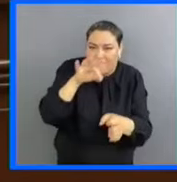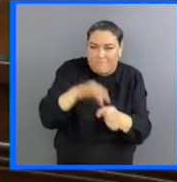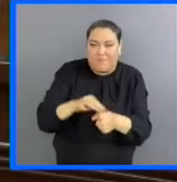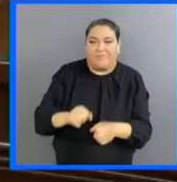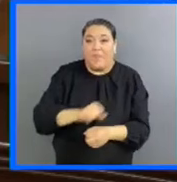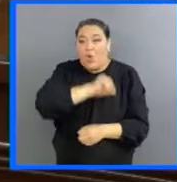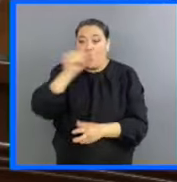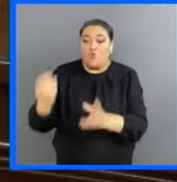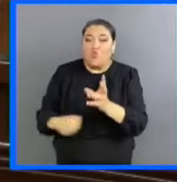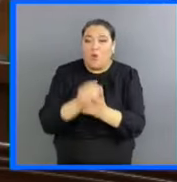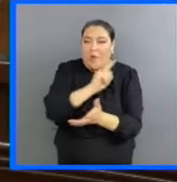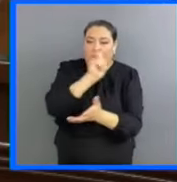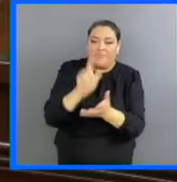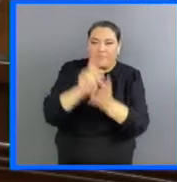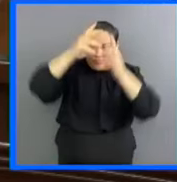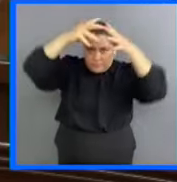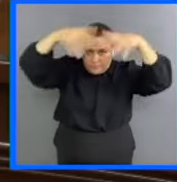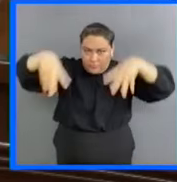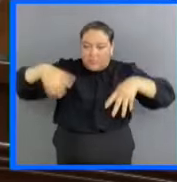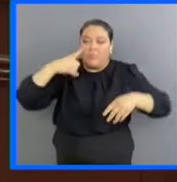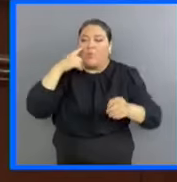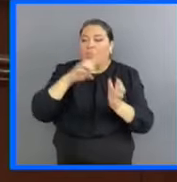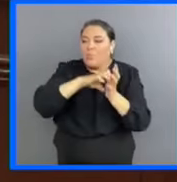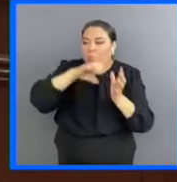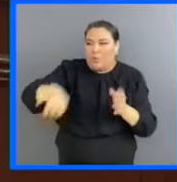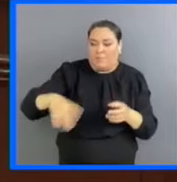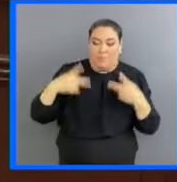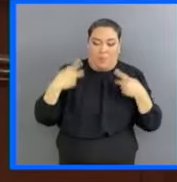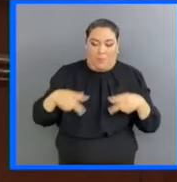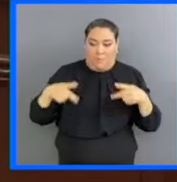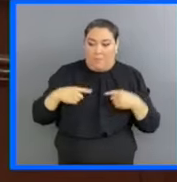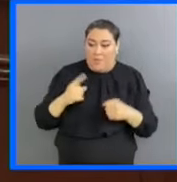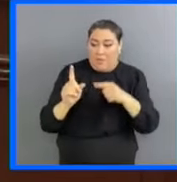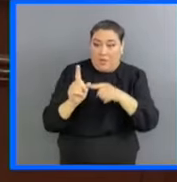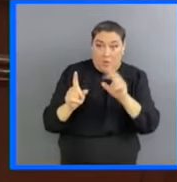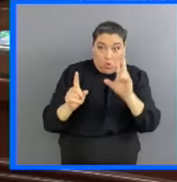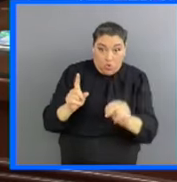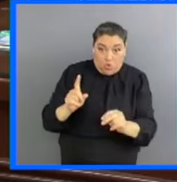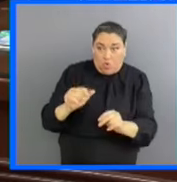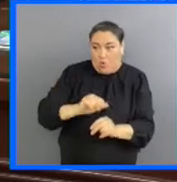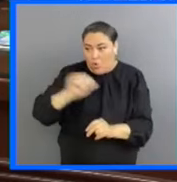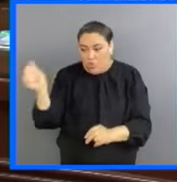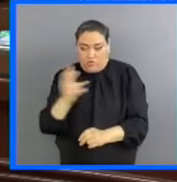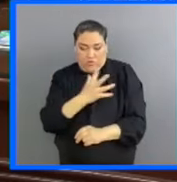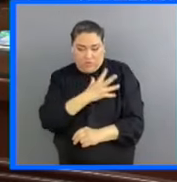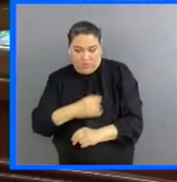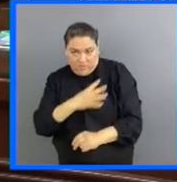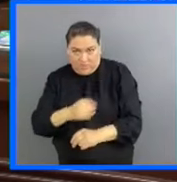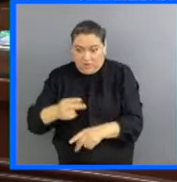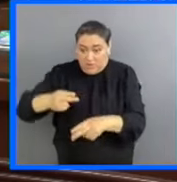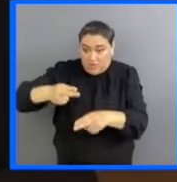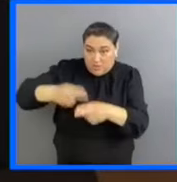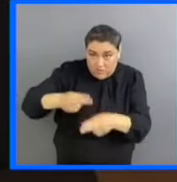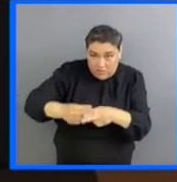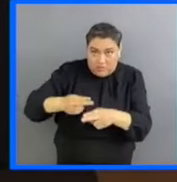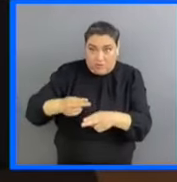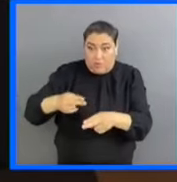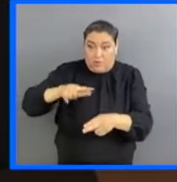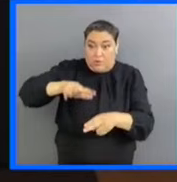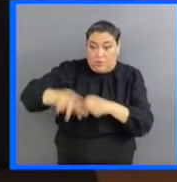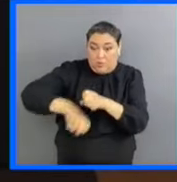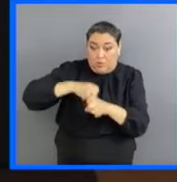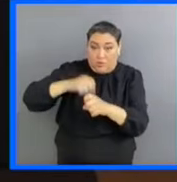en caso de no haber otros beneficiarios legales, hijas, hijos, nietas y nietos mayores de edad